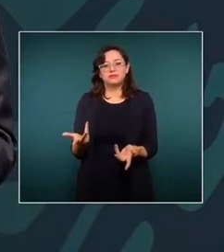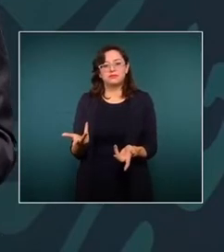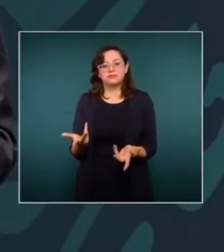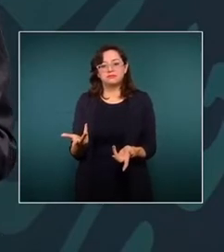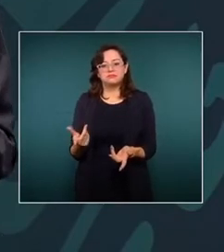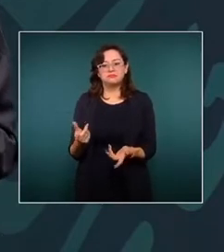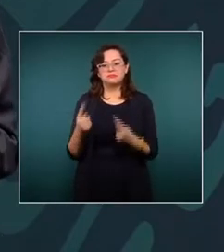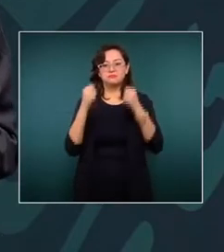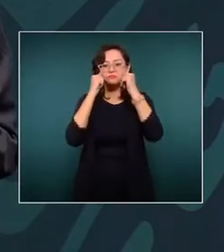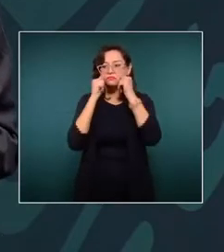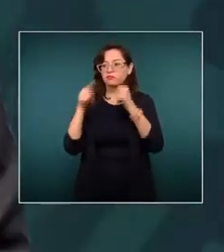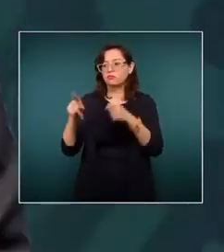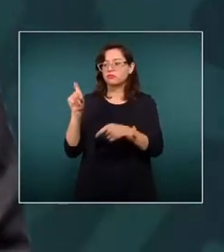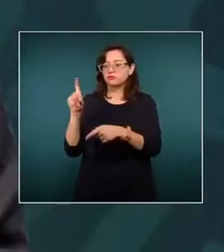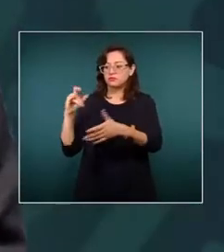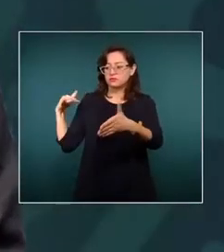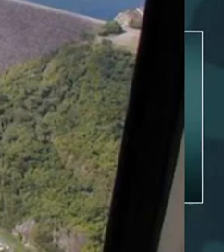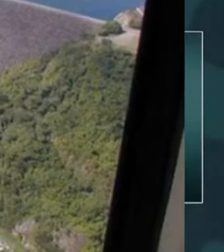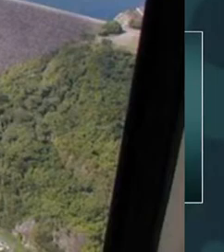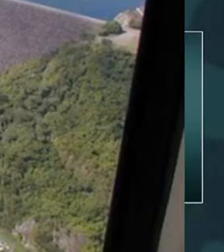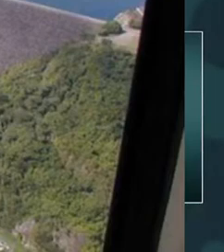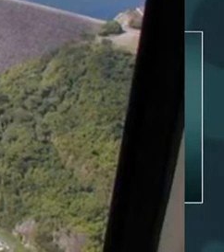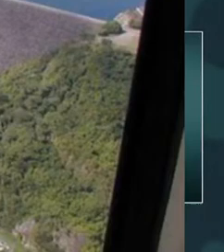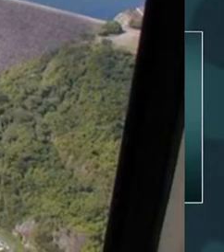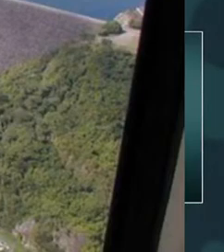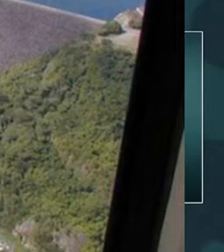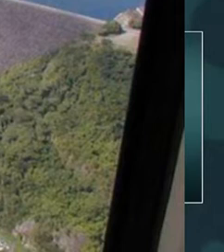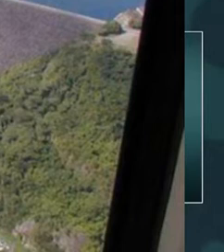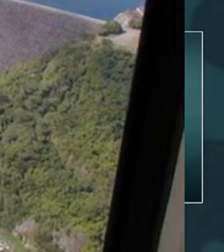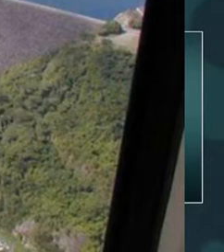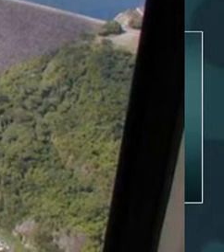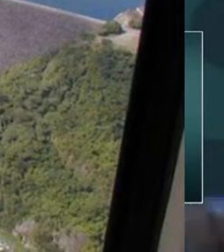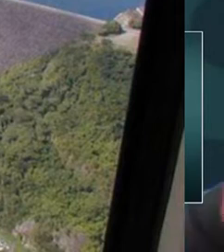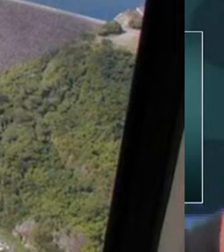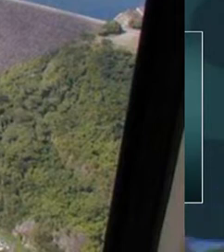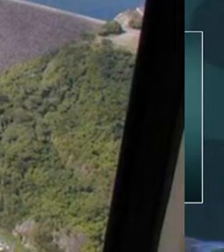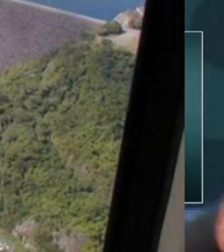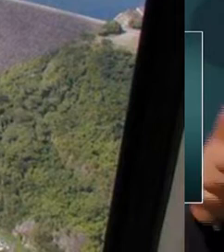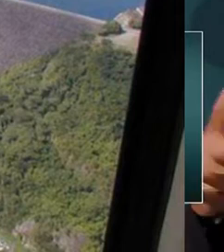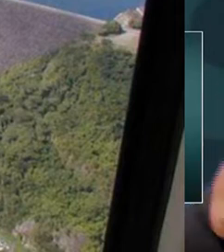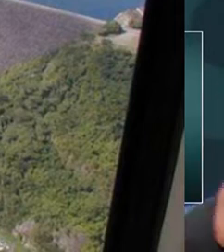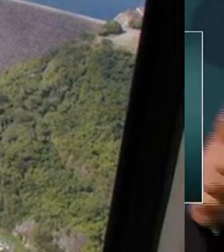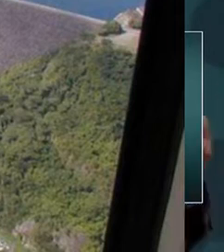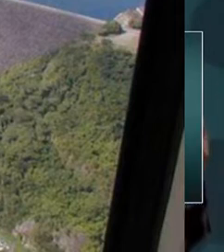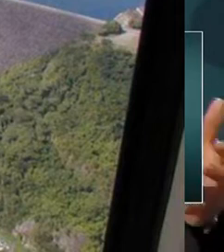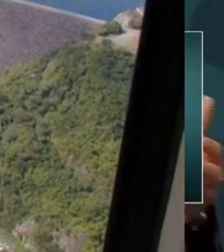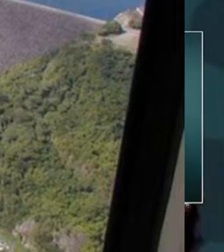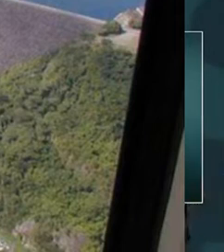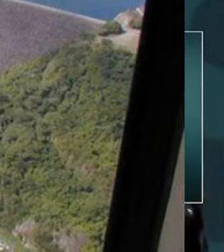las presas, las hidroeléctricas, por eso se mantienen los vasos